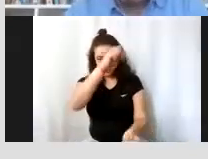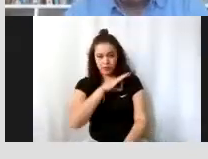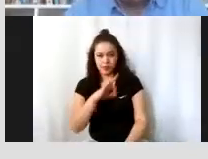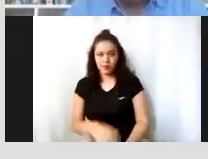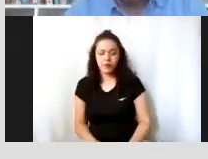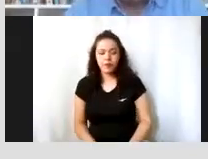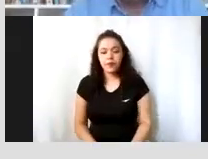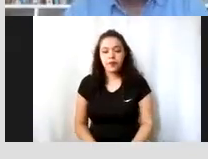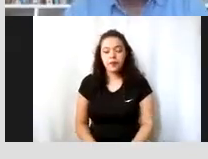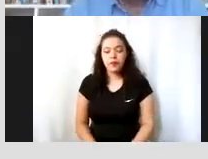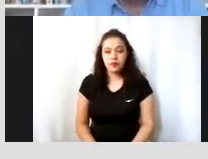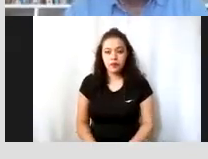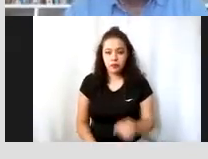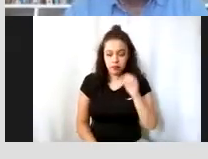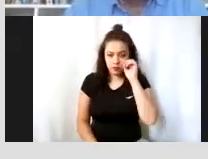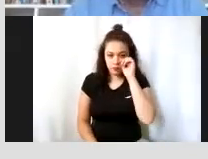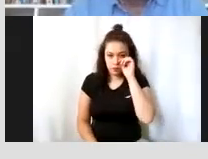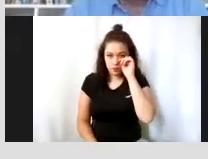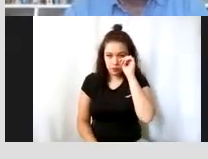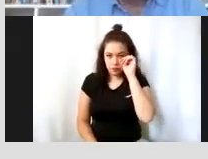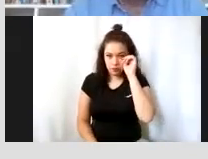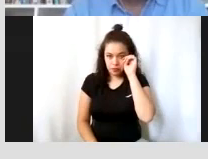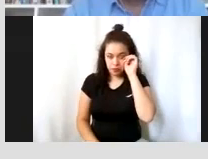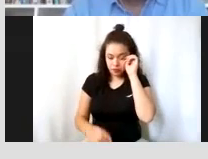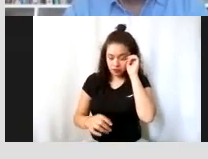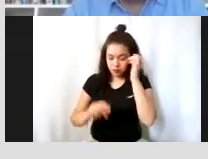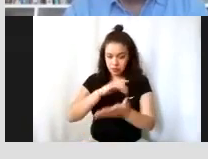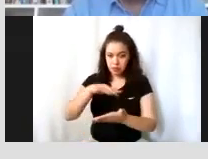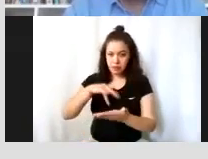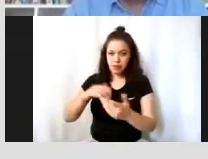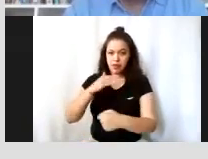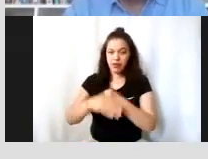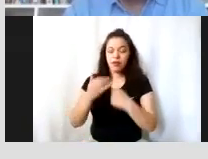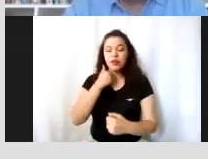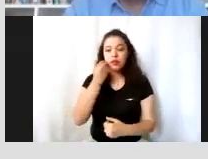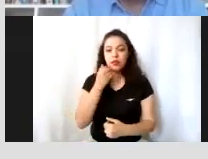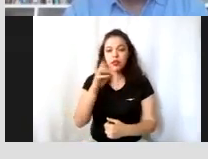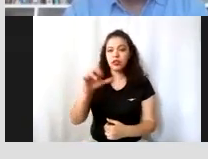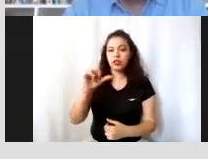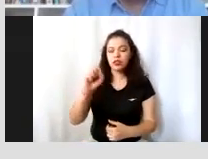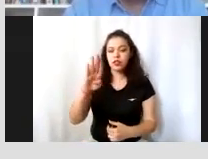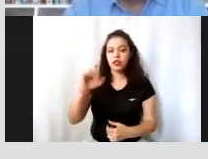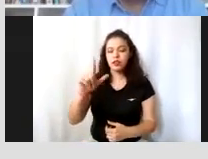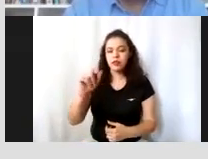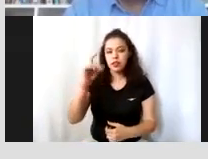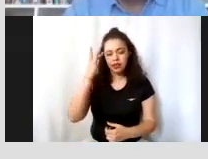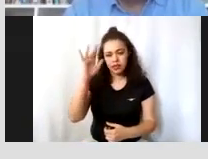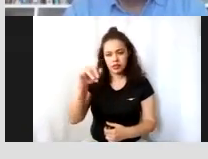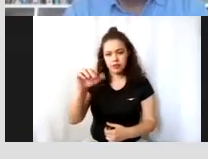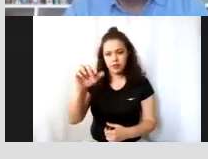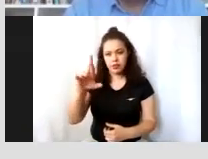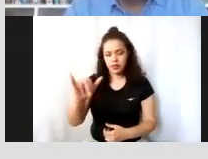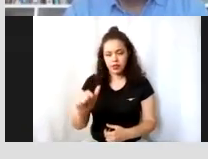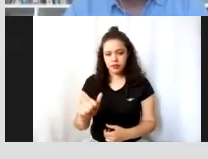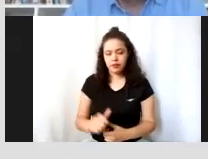Permítanme tantito. Quiero terminar de leer esto. De Rosalba Santa María, de